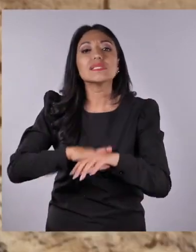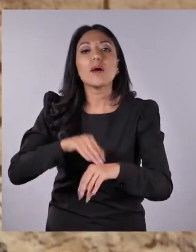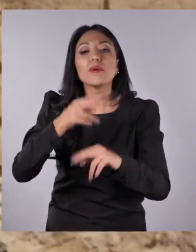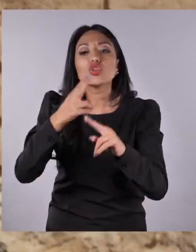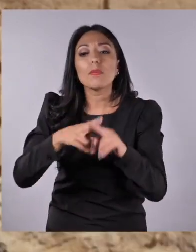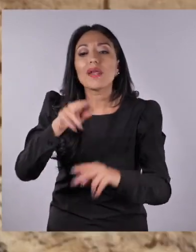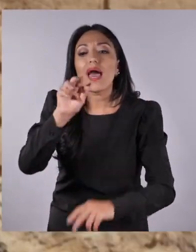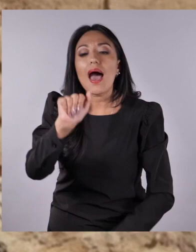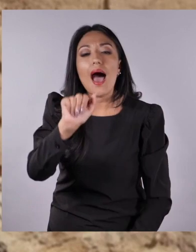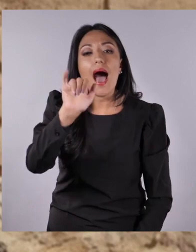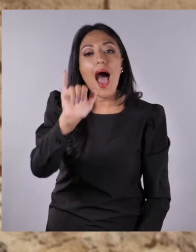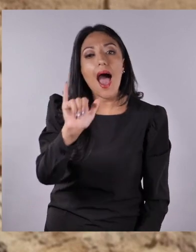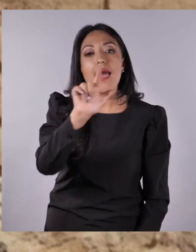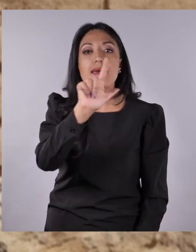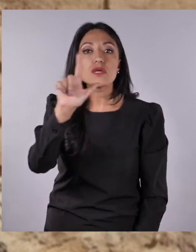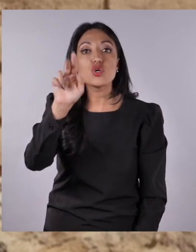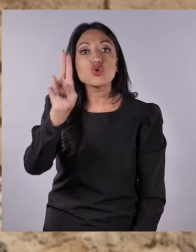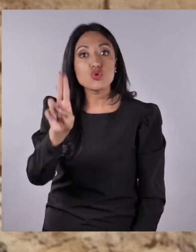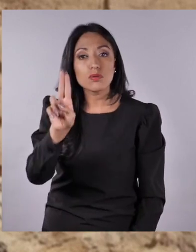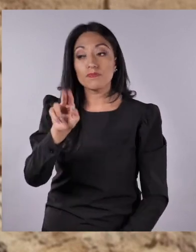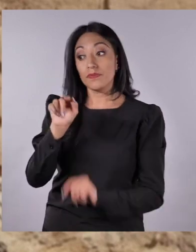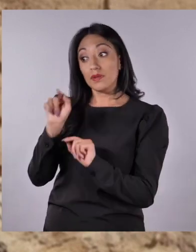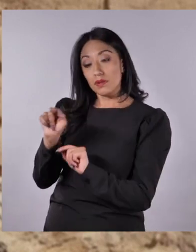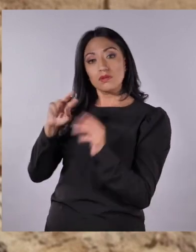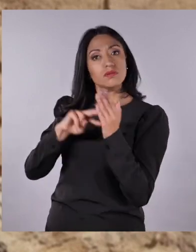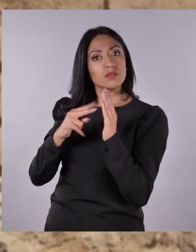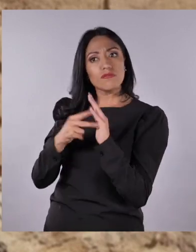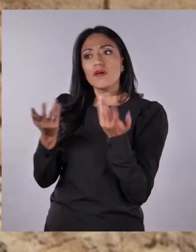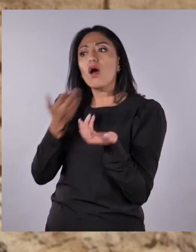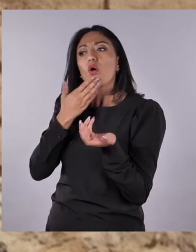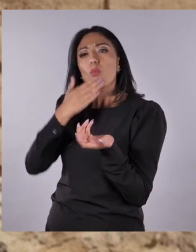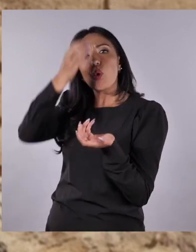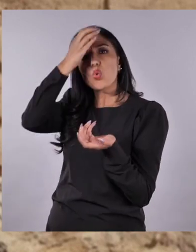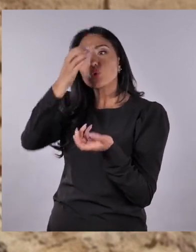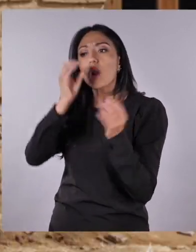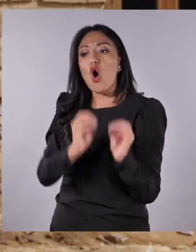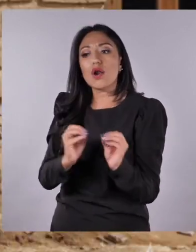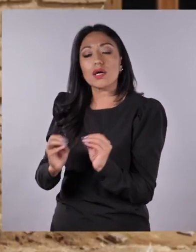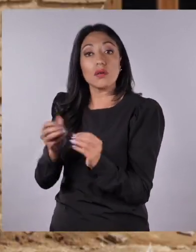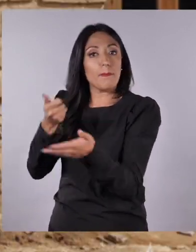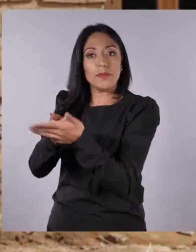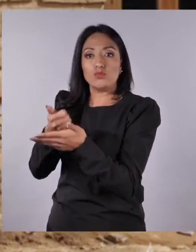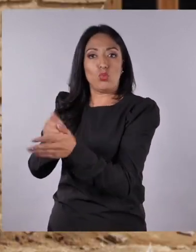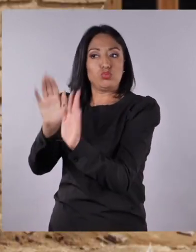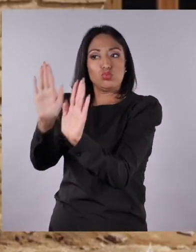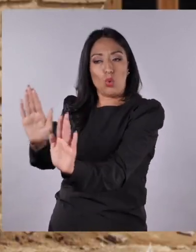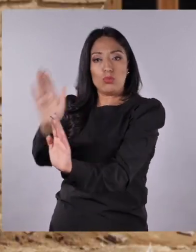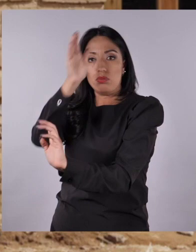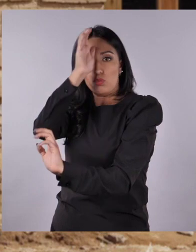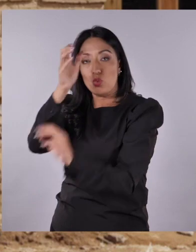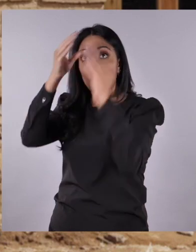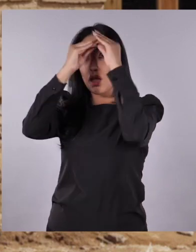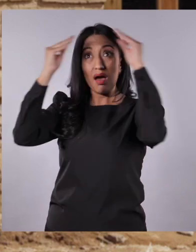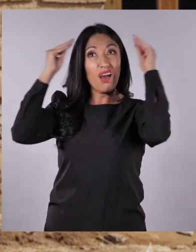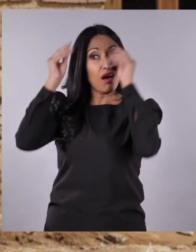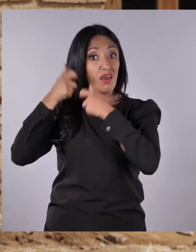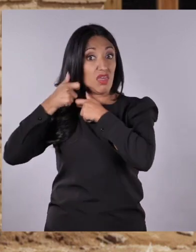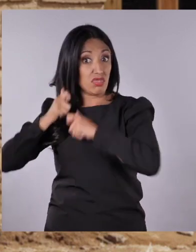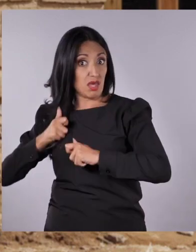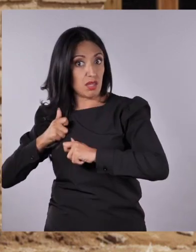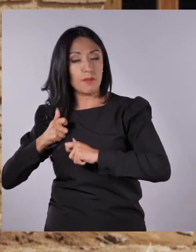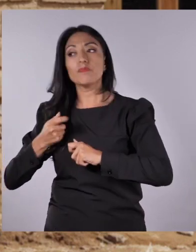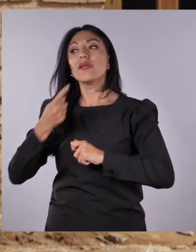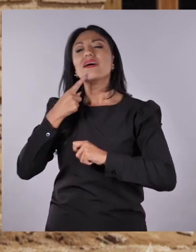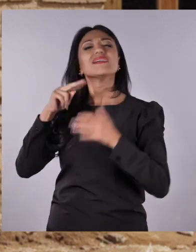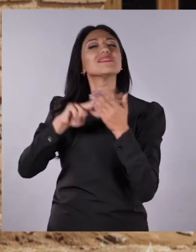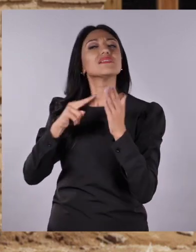se llama Ayllu y es una forma de organizarse culturalmente, propia de los indígenas, que si entendí bien, es